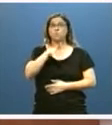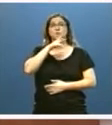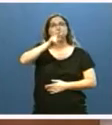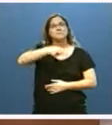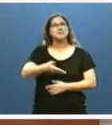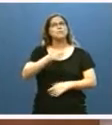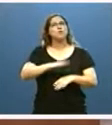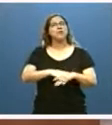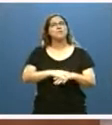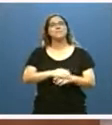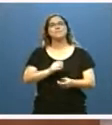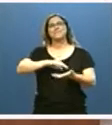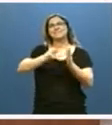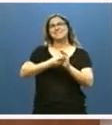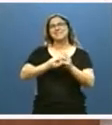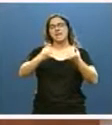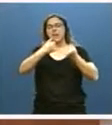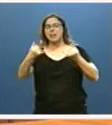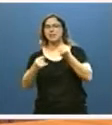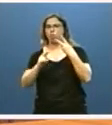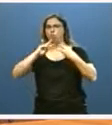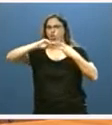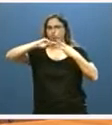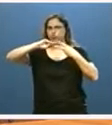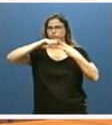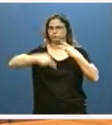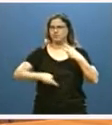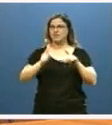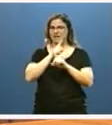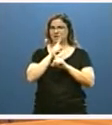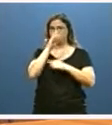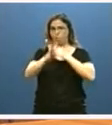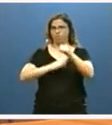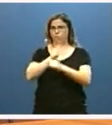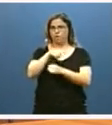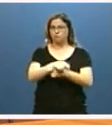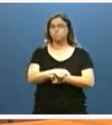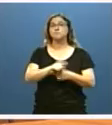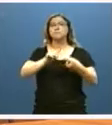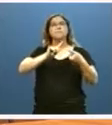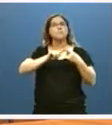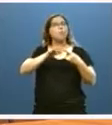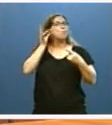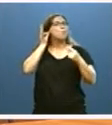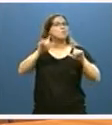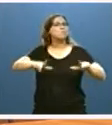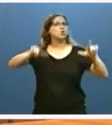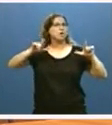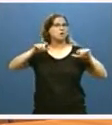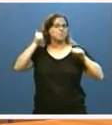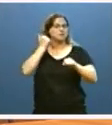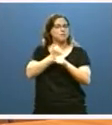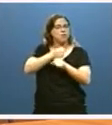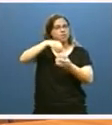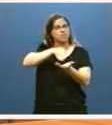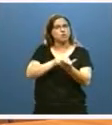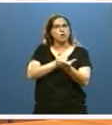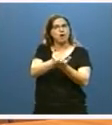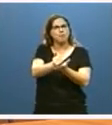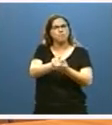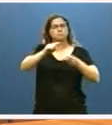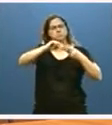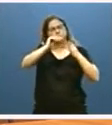de dos líneas estratégicas en esta legislatura por un lado el mayor protagonismo de la mujer en el campo para lo que ya contamos con unas directrices